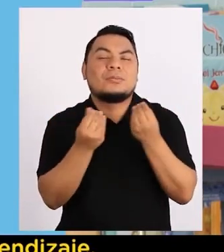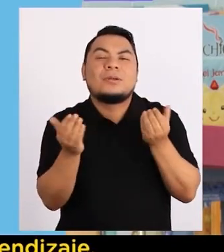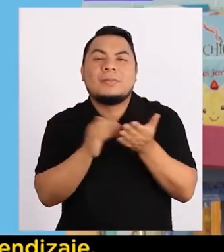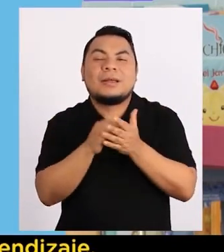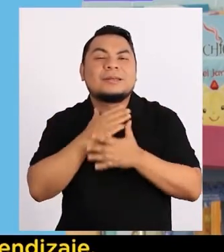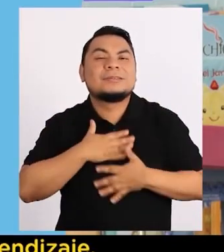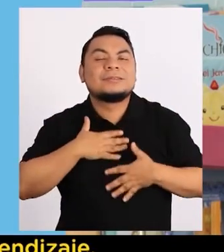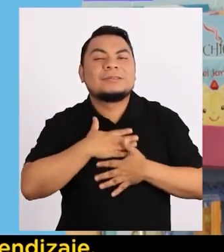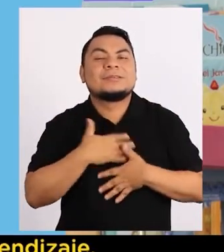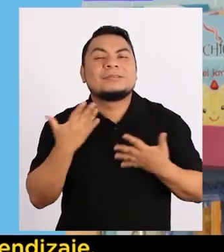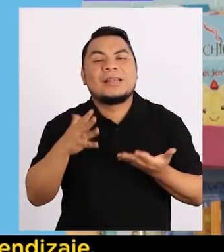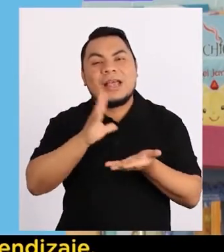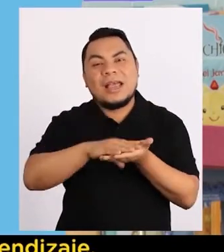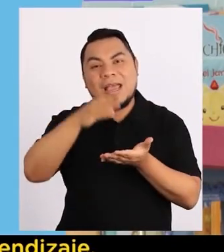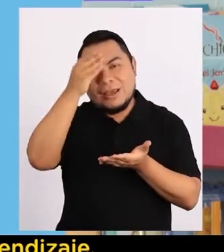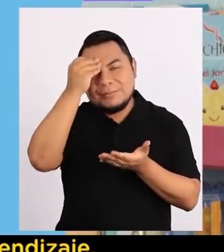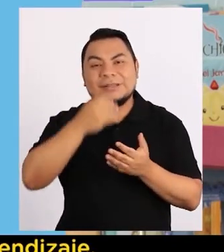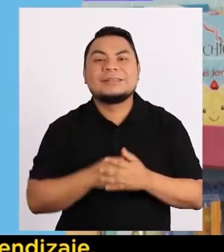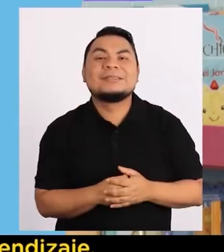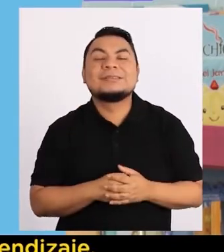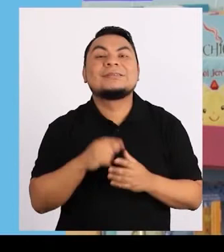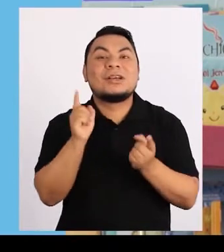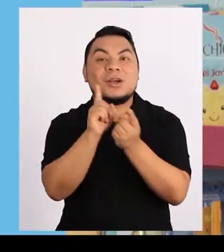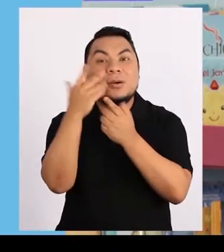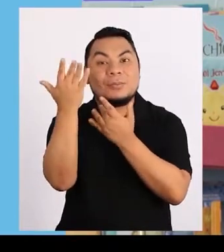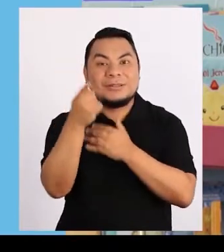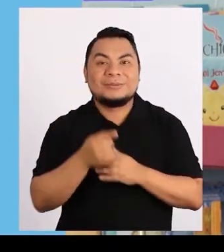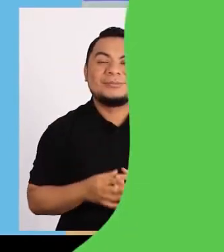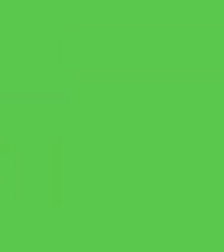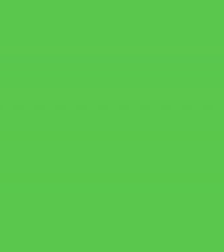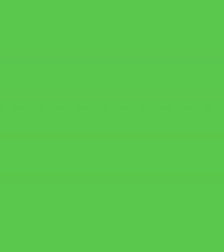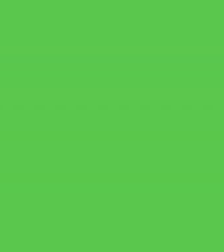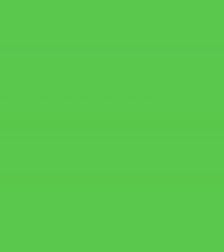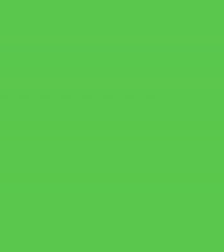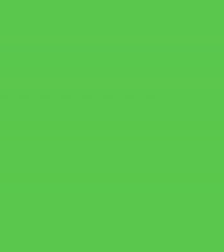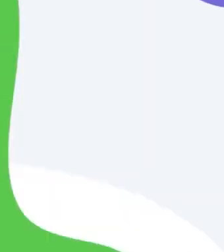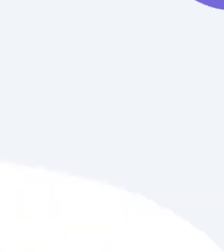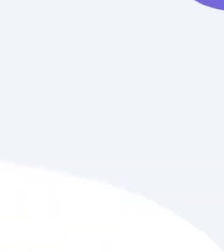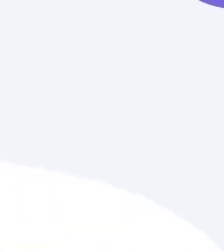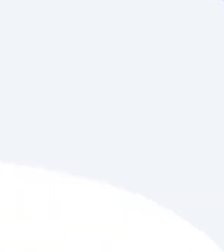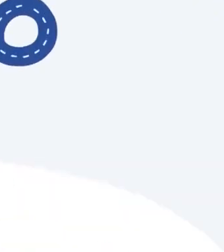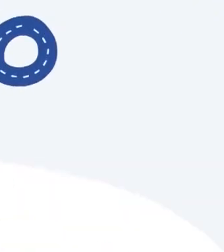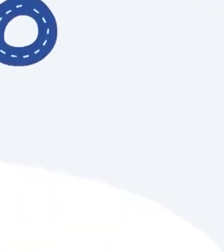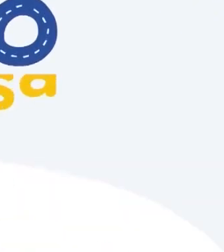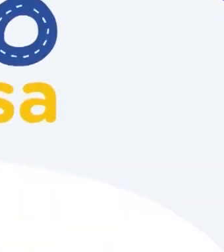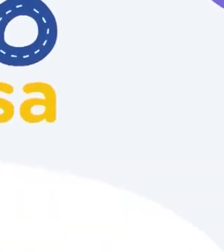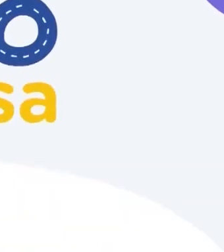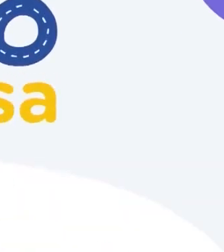con mucha más diversión y aprendizaje. ¡Los esperamos!